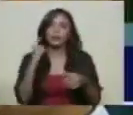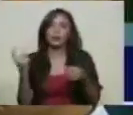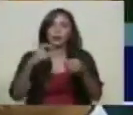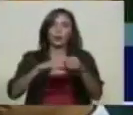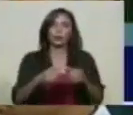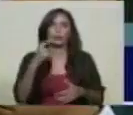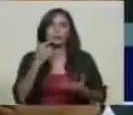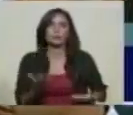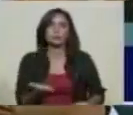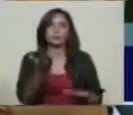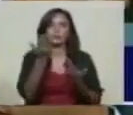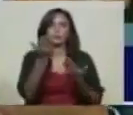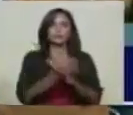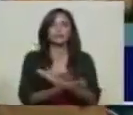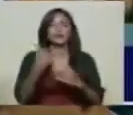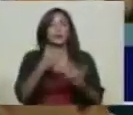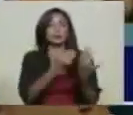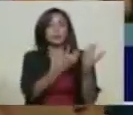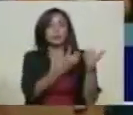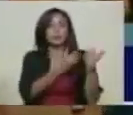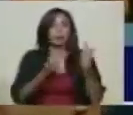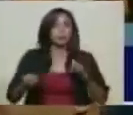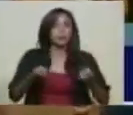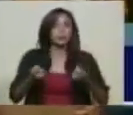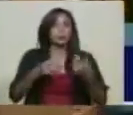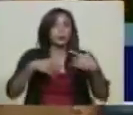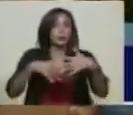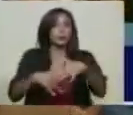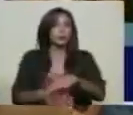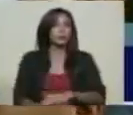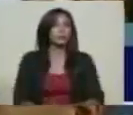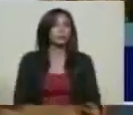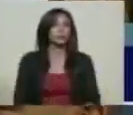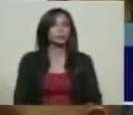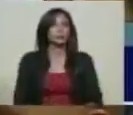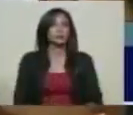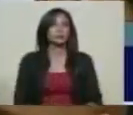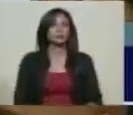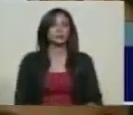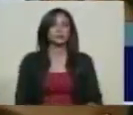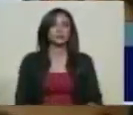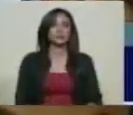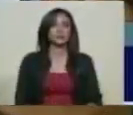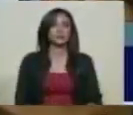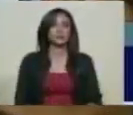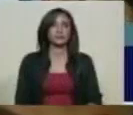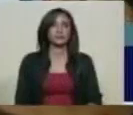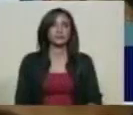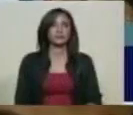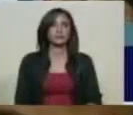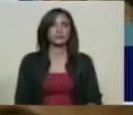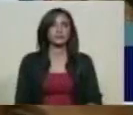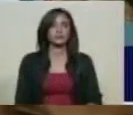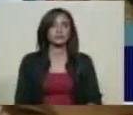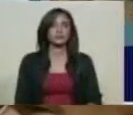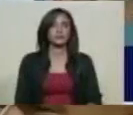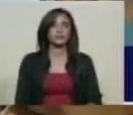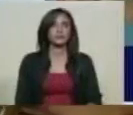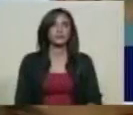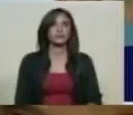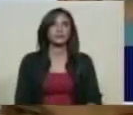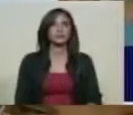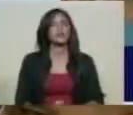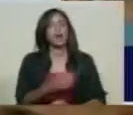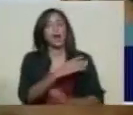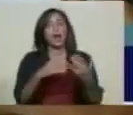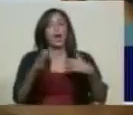Encargado de movilización y además tiene la responsabilidad de ser vicepresidente de los estados